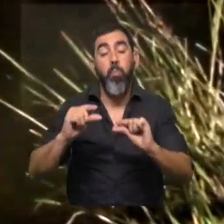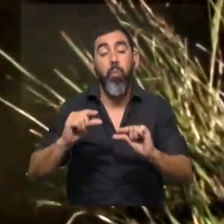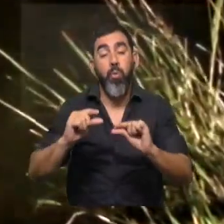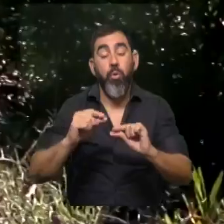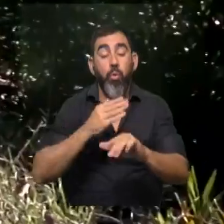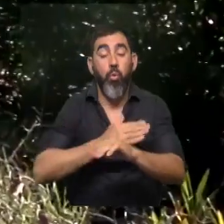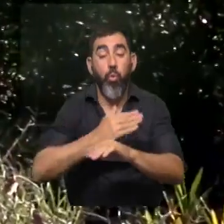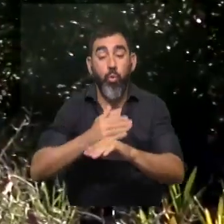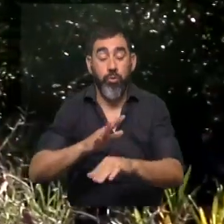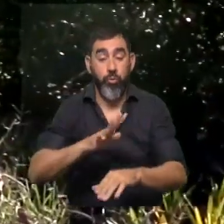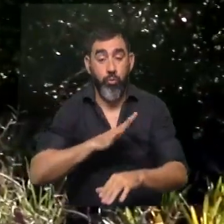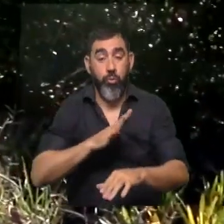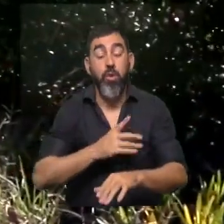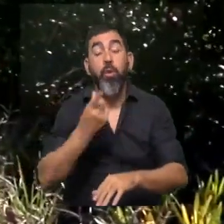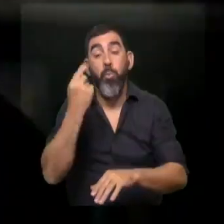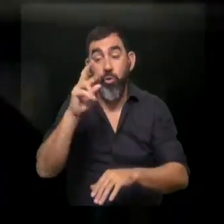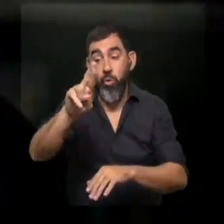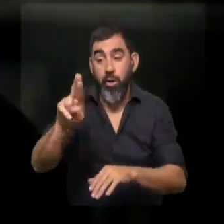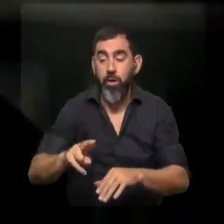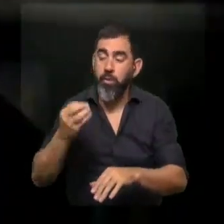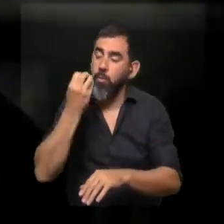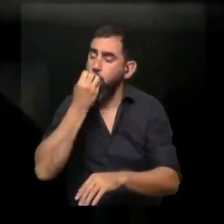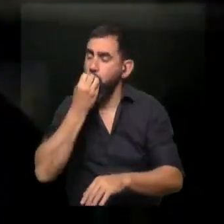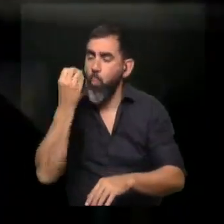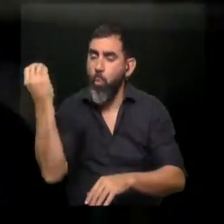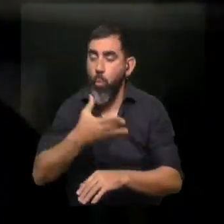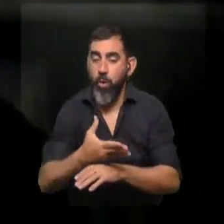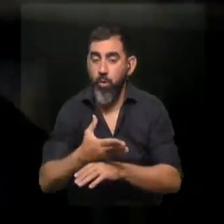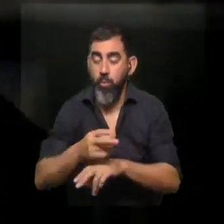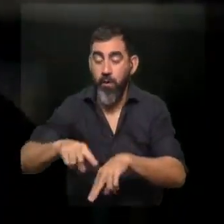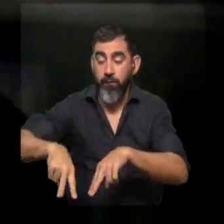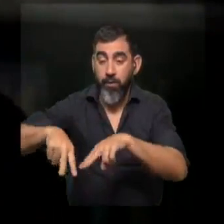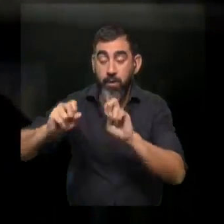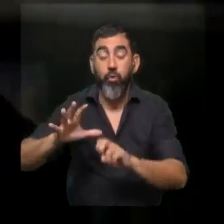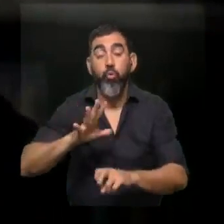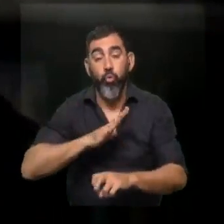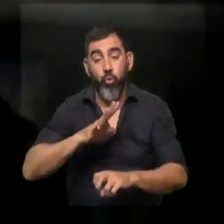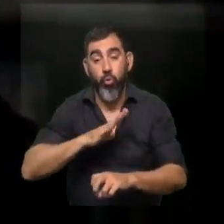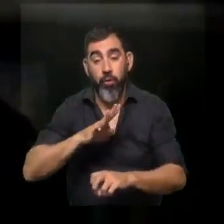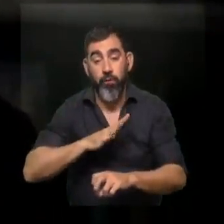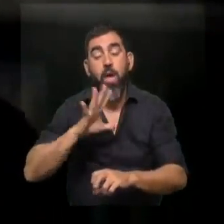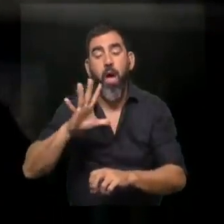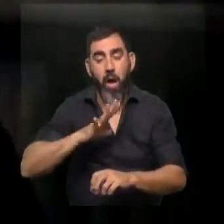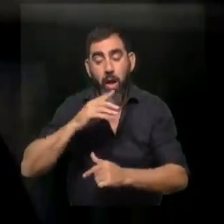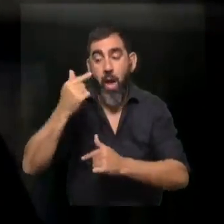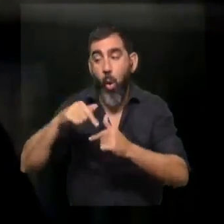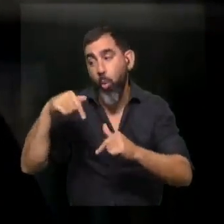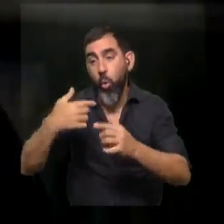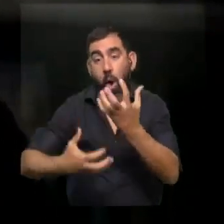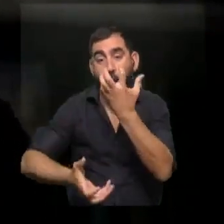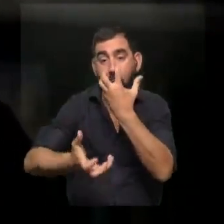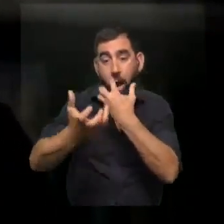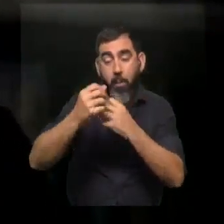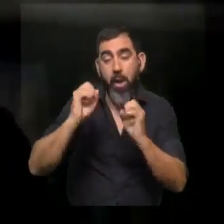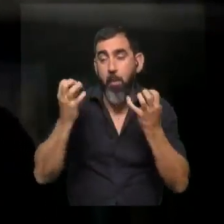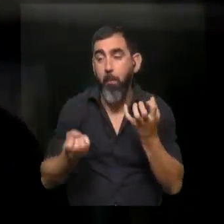antrópico aún. Para ello el Queguay es un modelo muy bueno, ya que todavía tiene una cantidad de especies que en otros sistemas